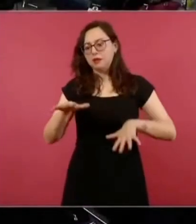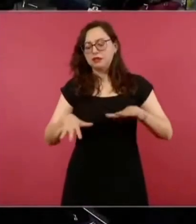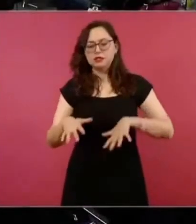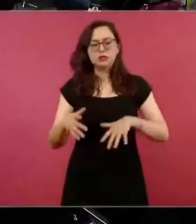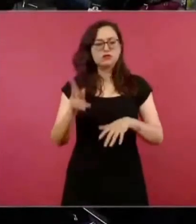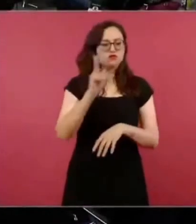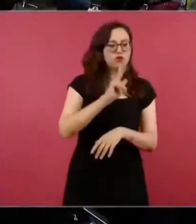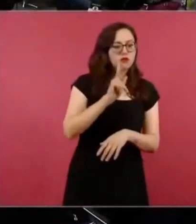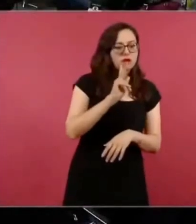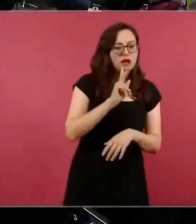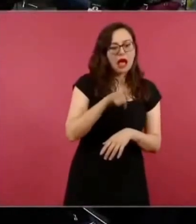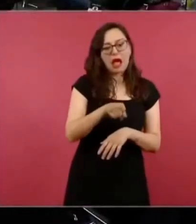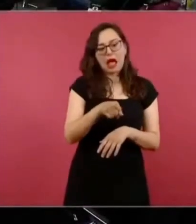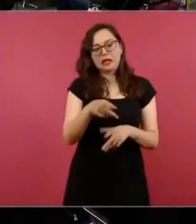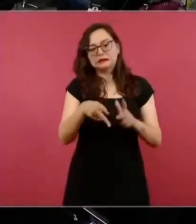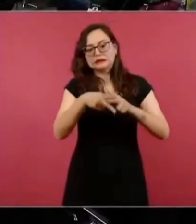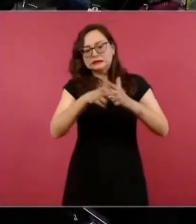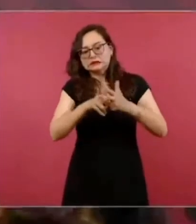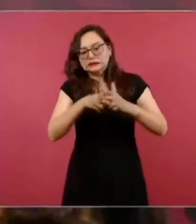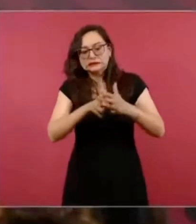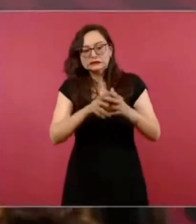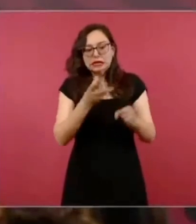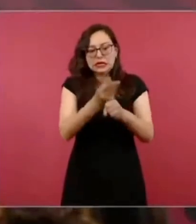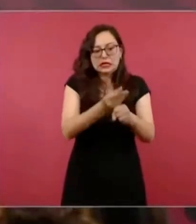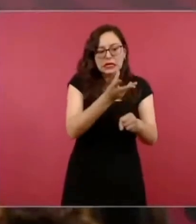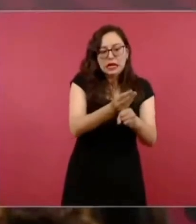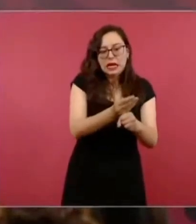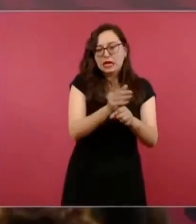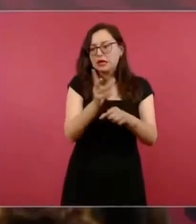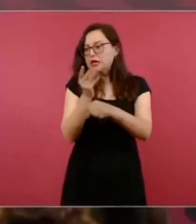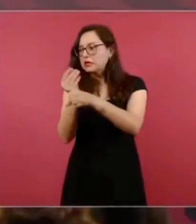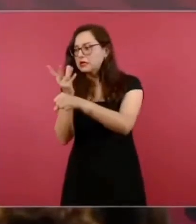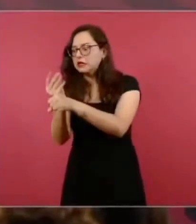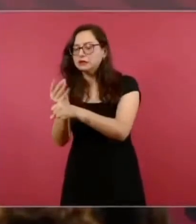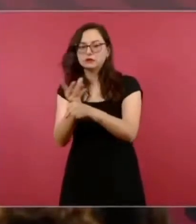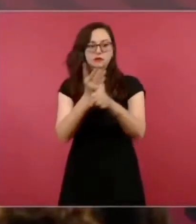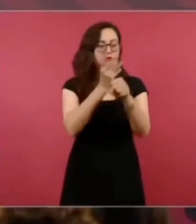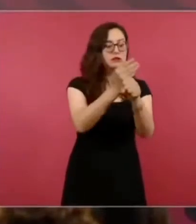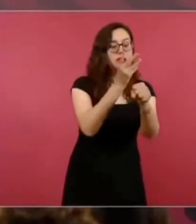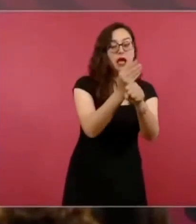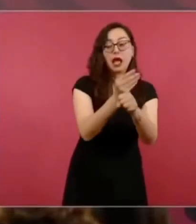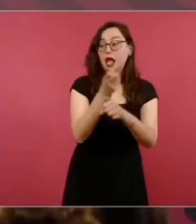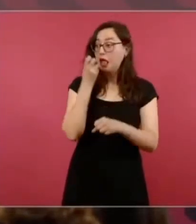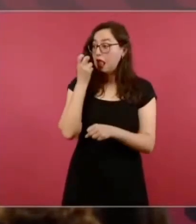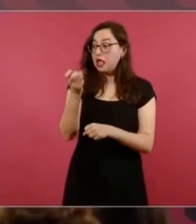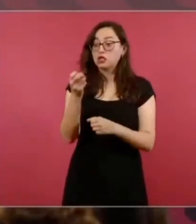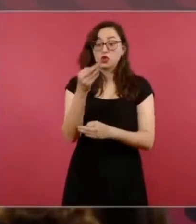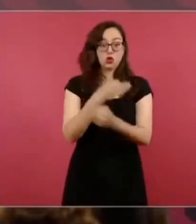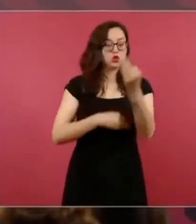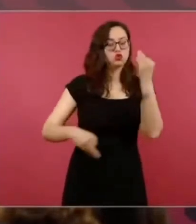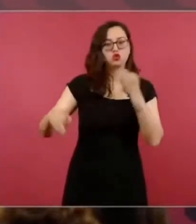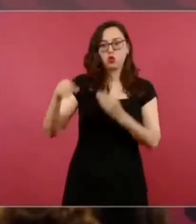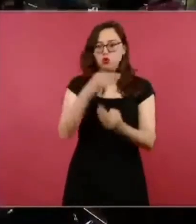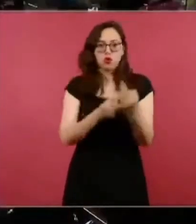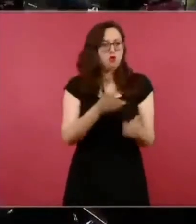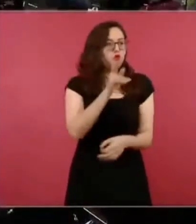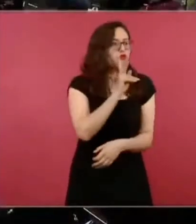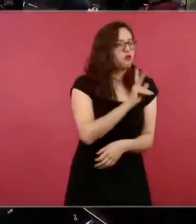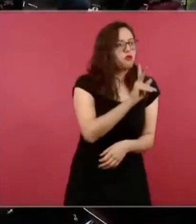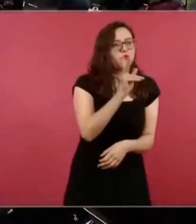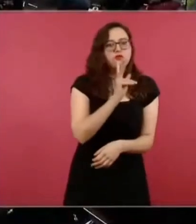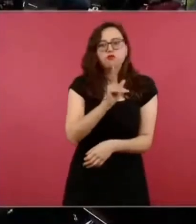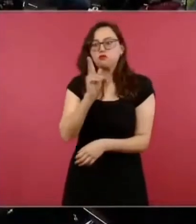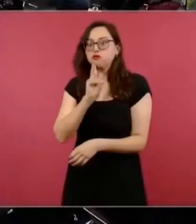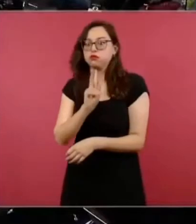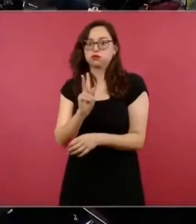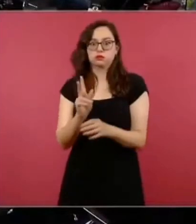totalmente, siempre falta alguna pieza que faltó, en fin, se van dando todas estas pruebas para garantizar.